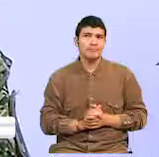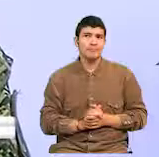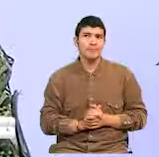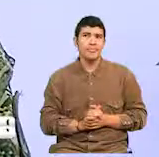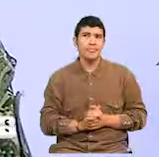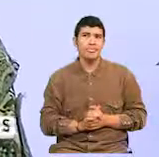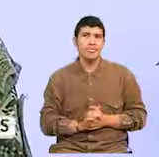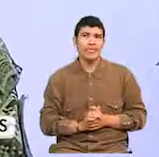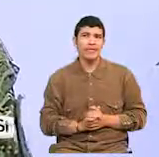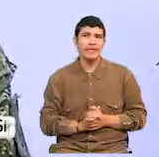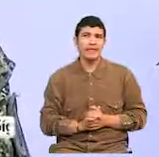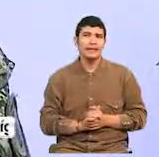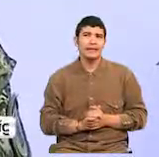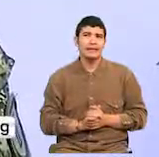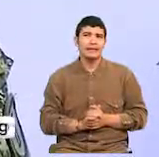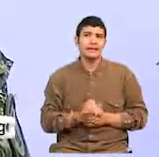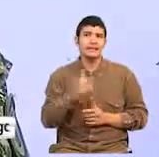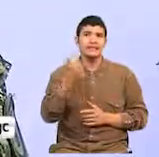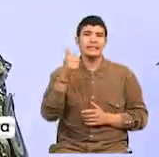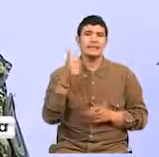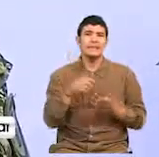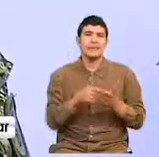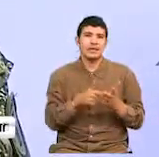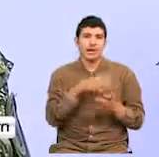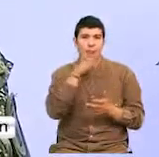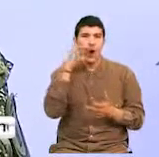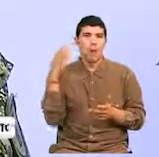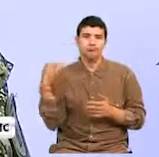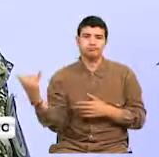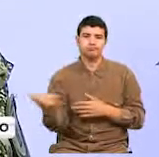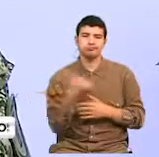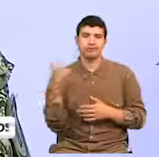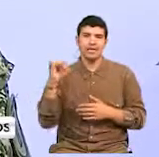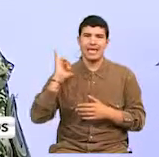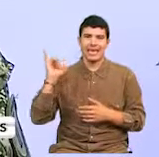Dentro de los 10.000 hombres que pueda haber